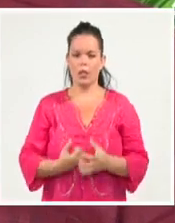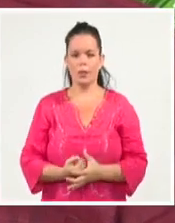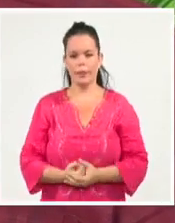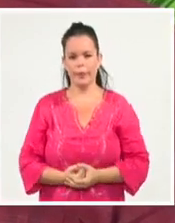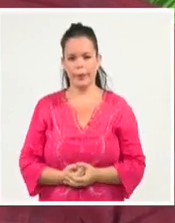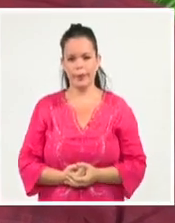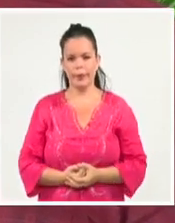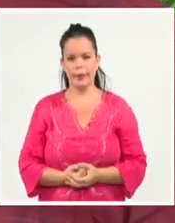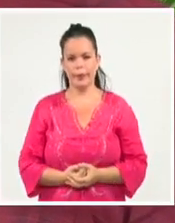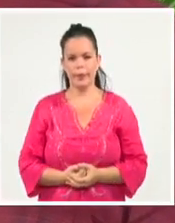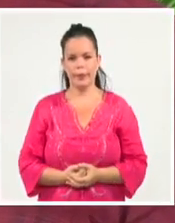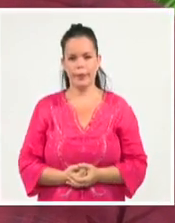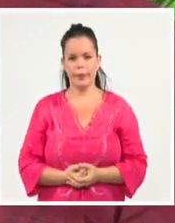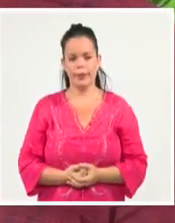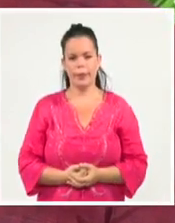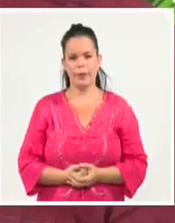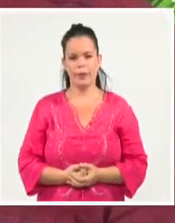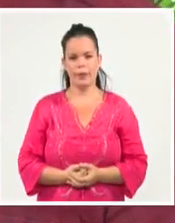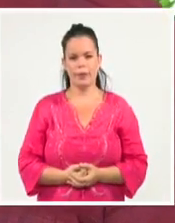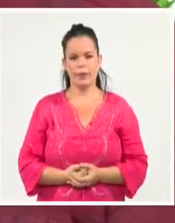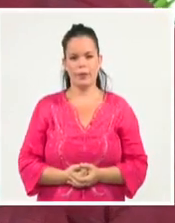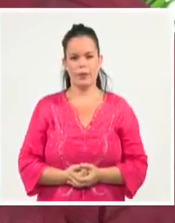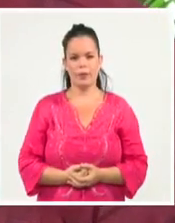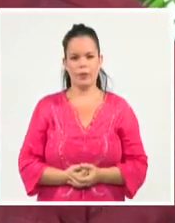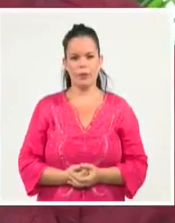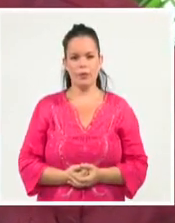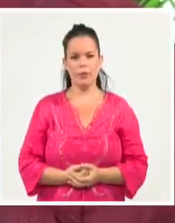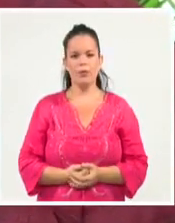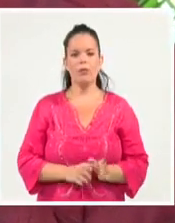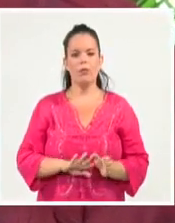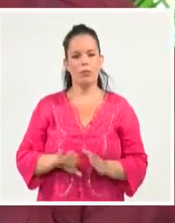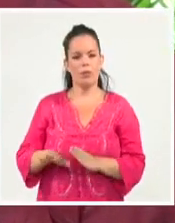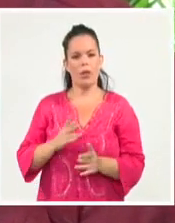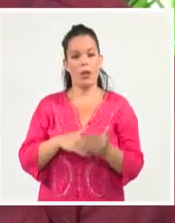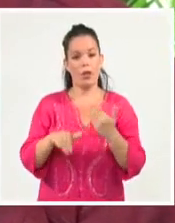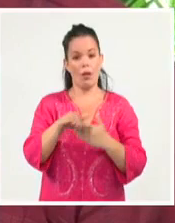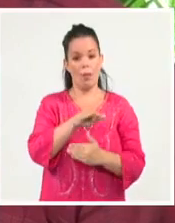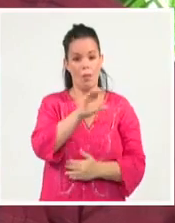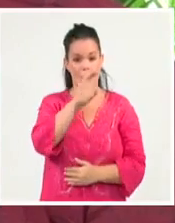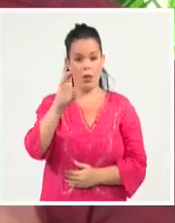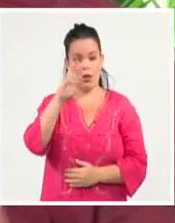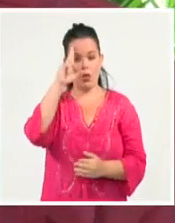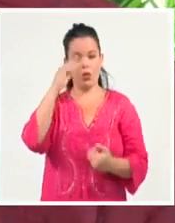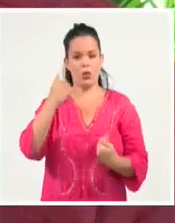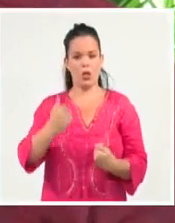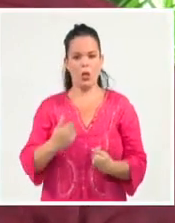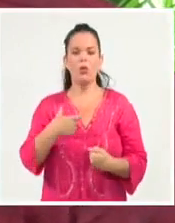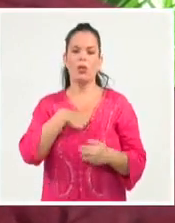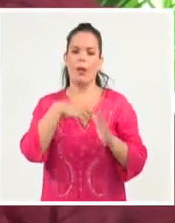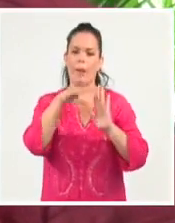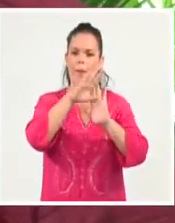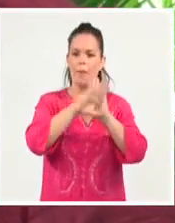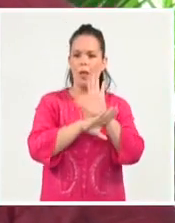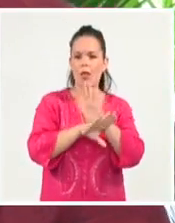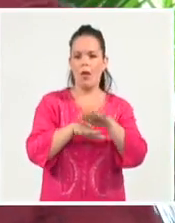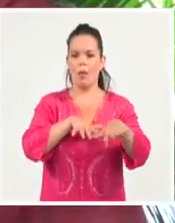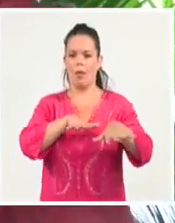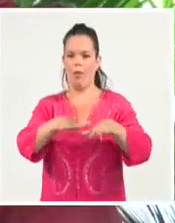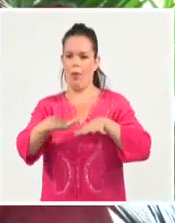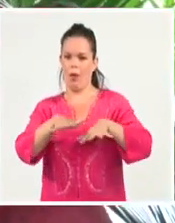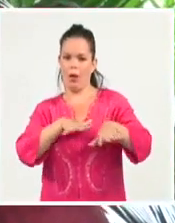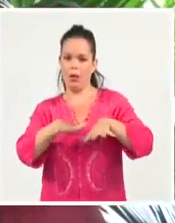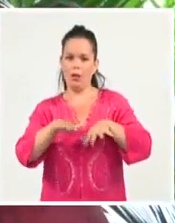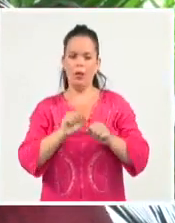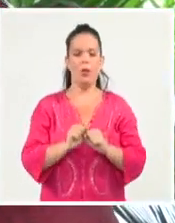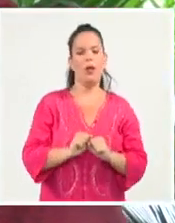otro lado, creo que justo el Ministerio de Salud ha estado tomando medidas organizativas, medidas asistenciales, medidas